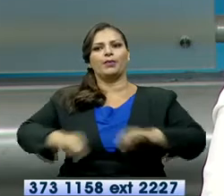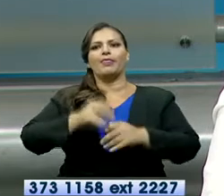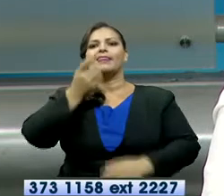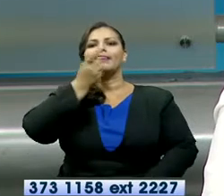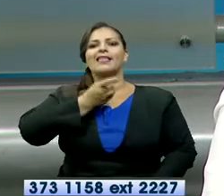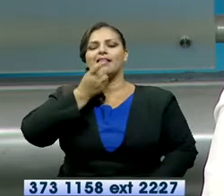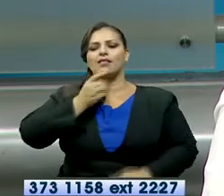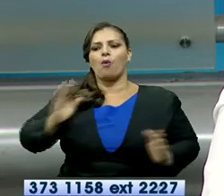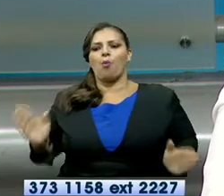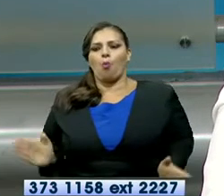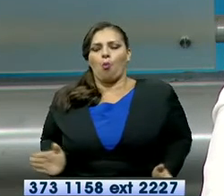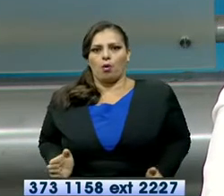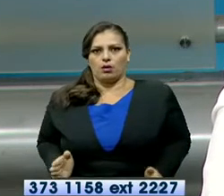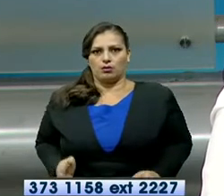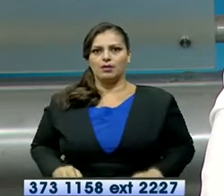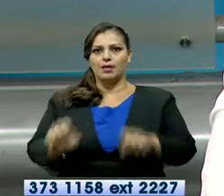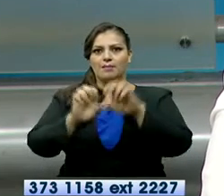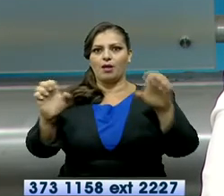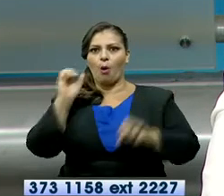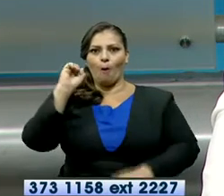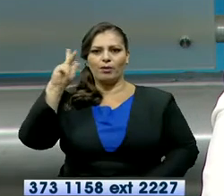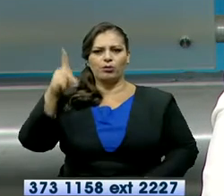controla el peso en esta parte del mundo.